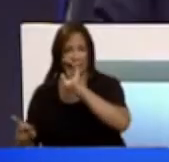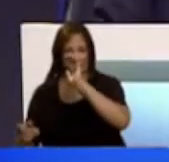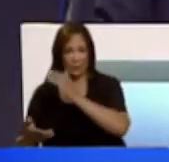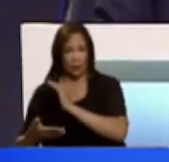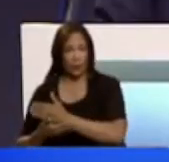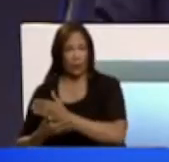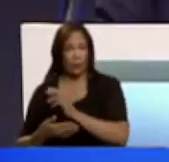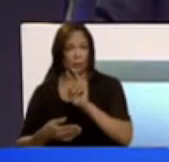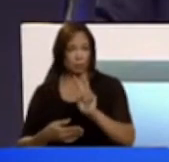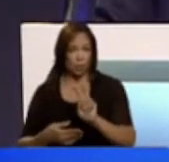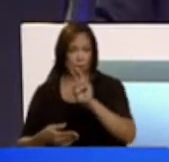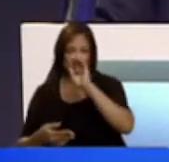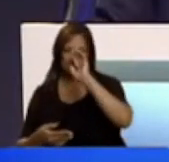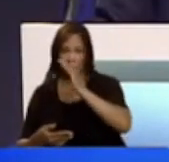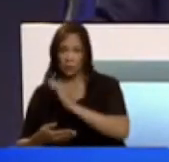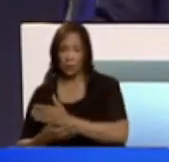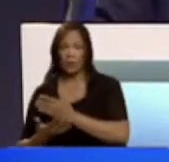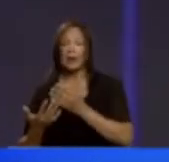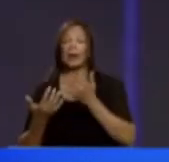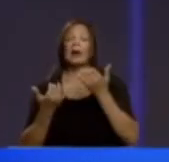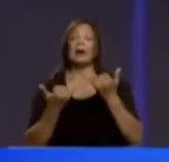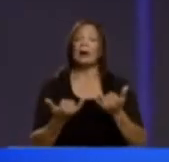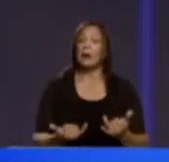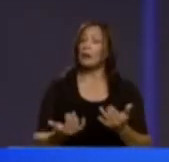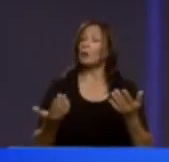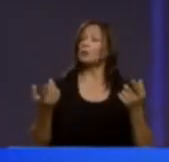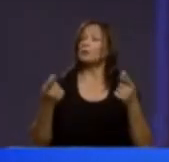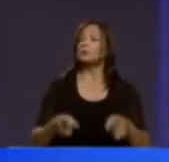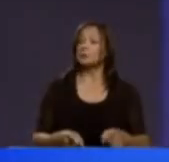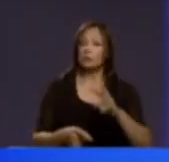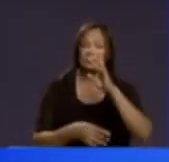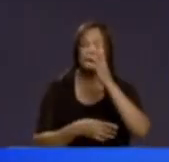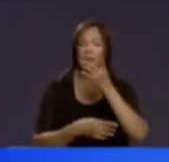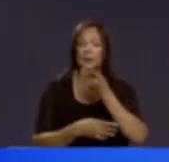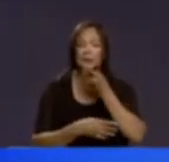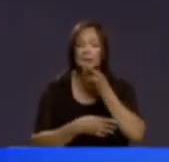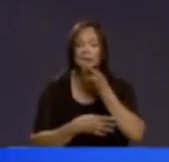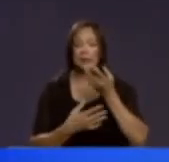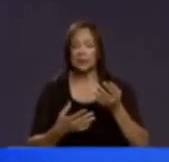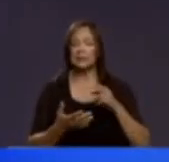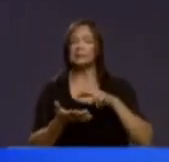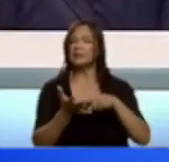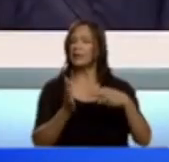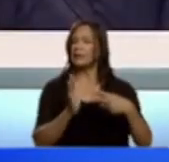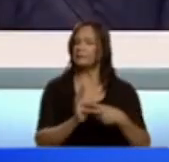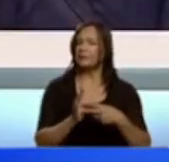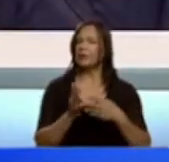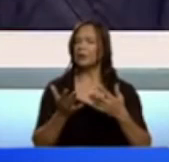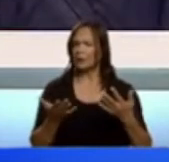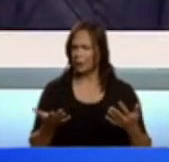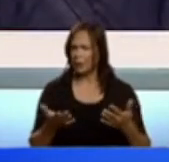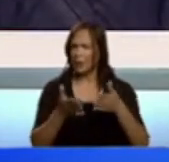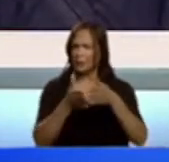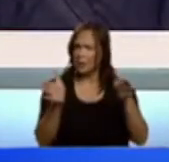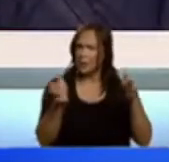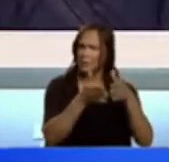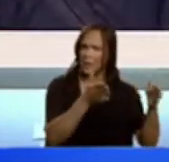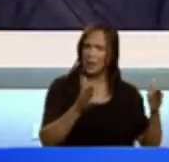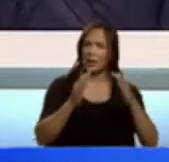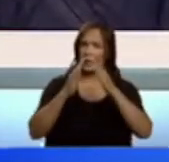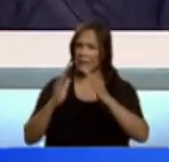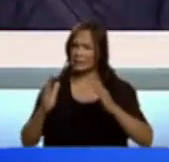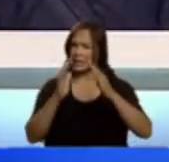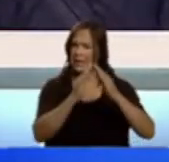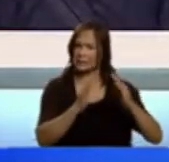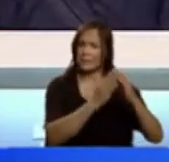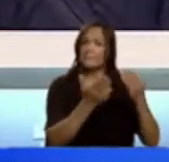ella es por ello que en este momento lo que está ocurriendo en la República Dominicana implica también aperturar Nuevas Casas de